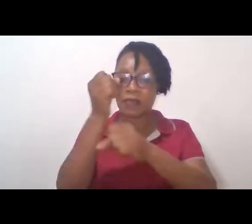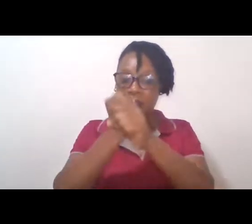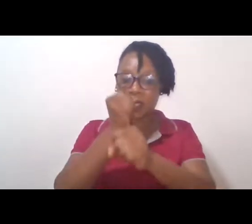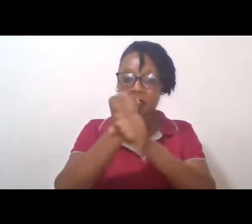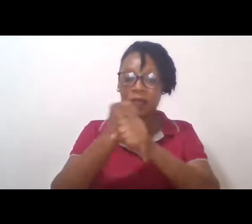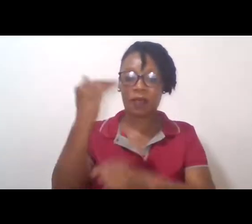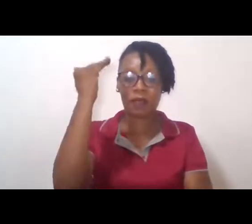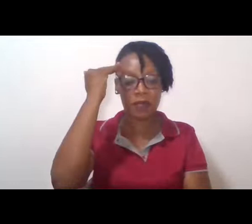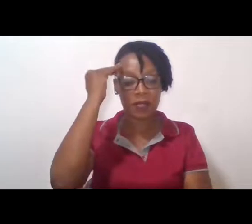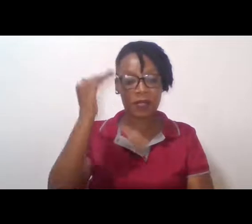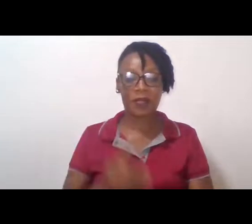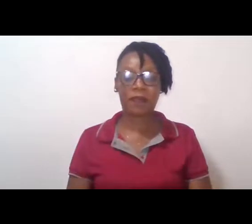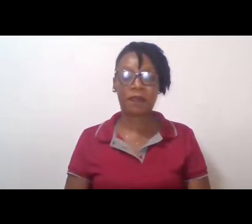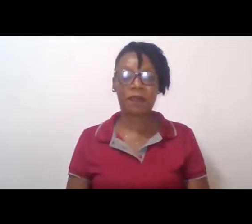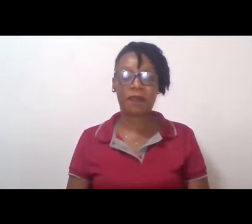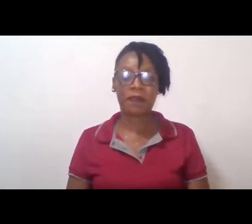conocimiento.